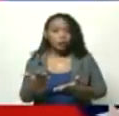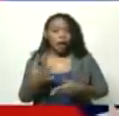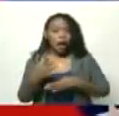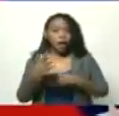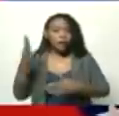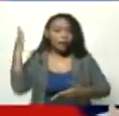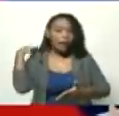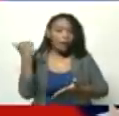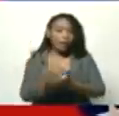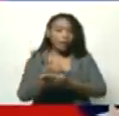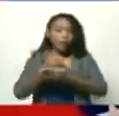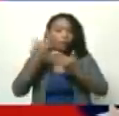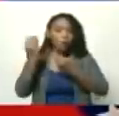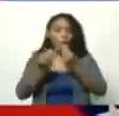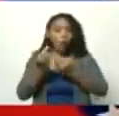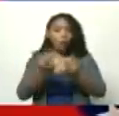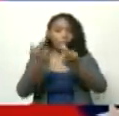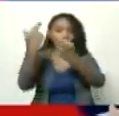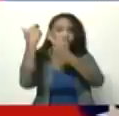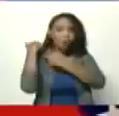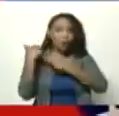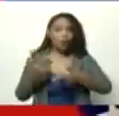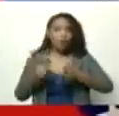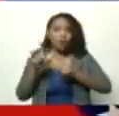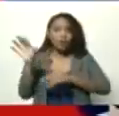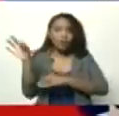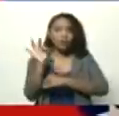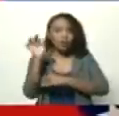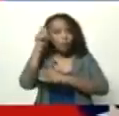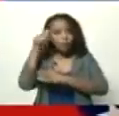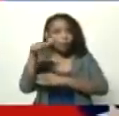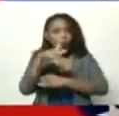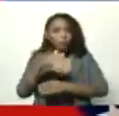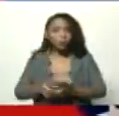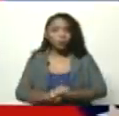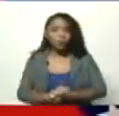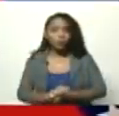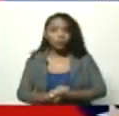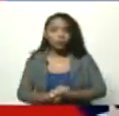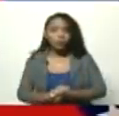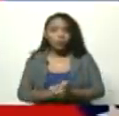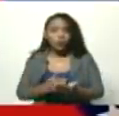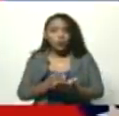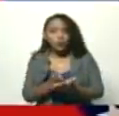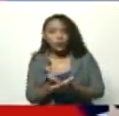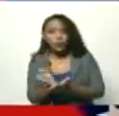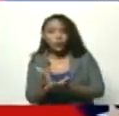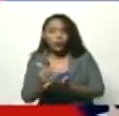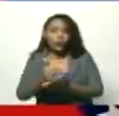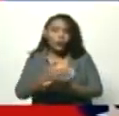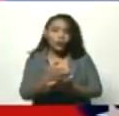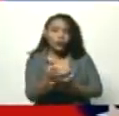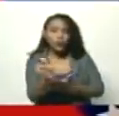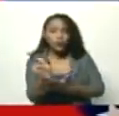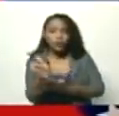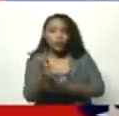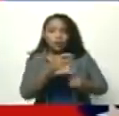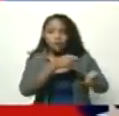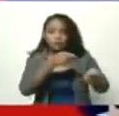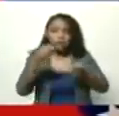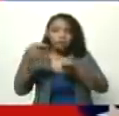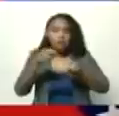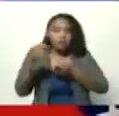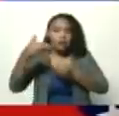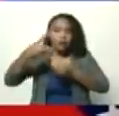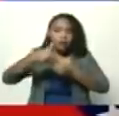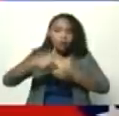traicionando a su investidura como autoridades electos por el pueblo, desviaban y traficaban el